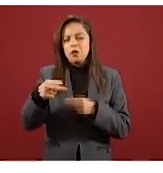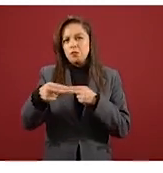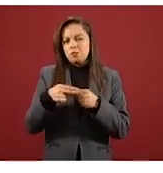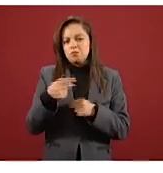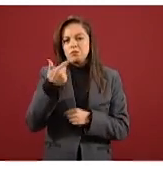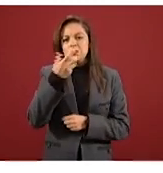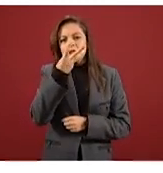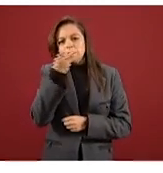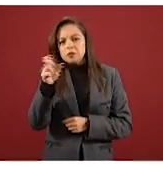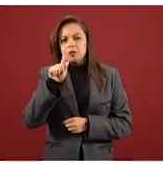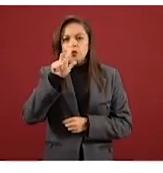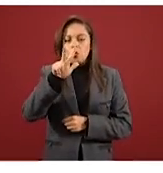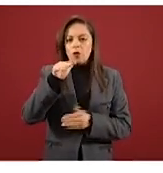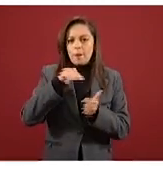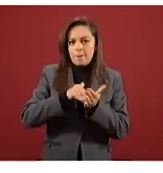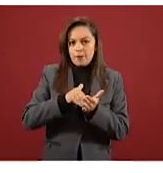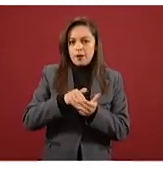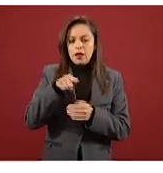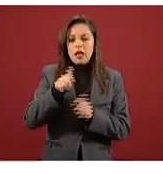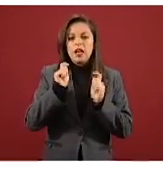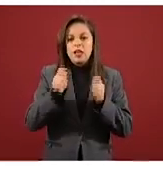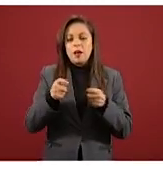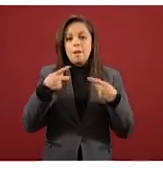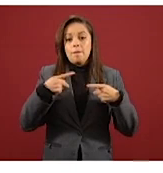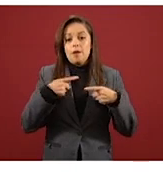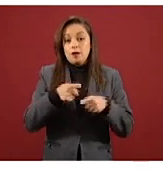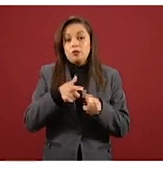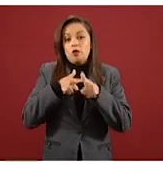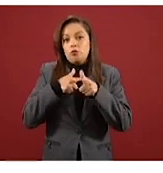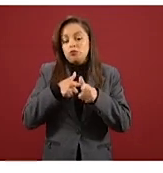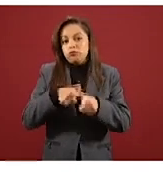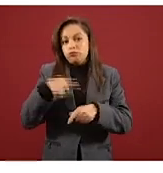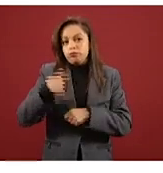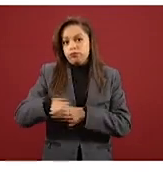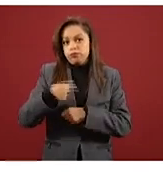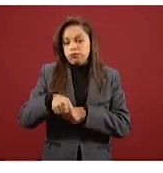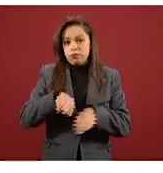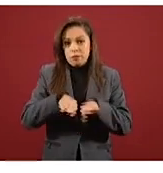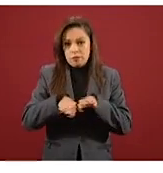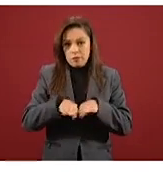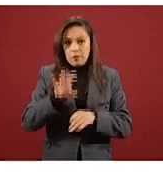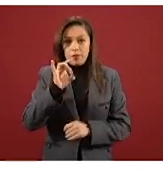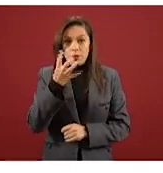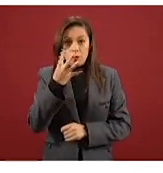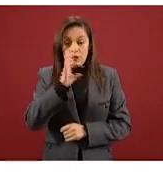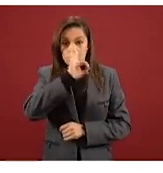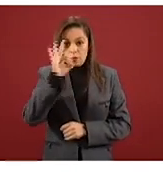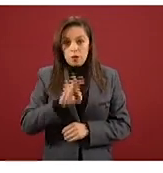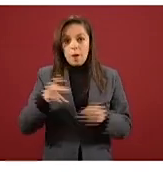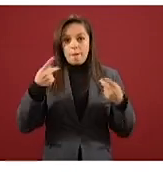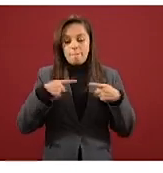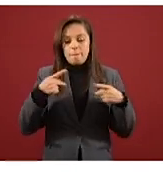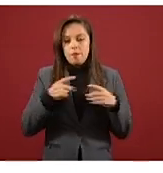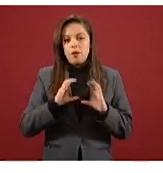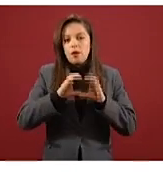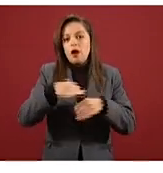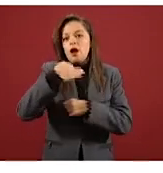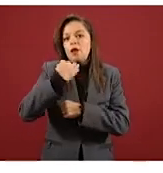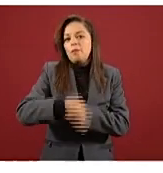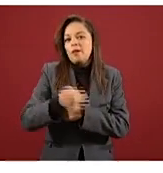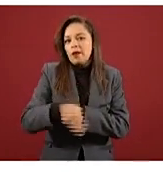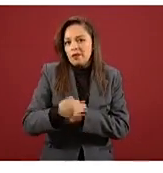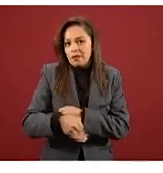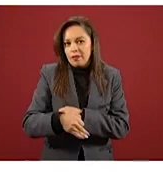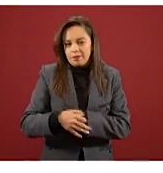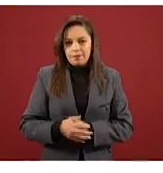378 mil, fueron de trabajadores permanentes y 34% de trabajadores eventuales. Esto lo